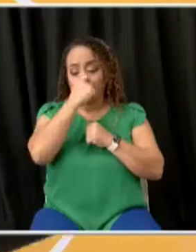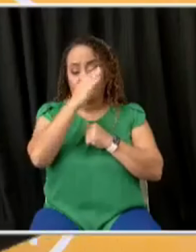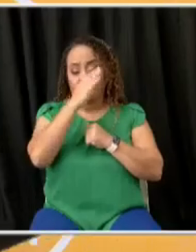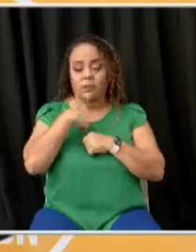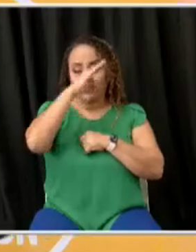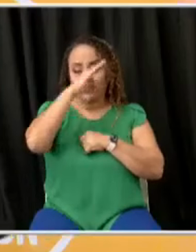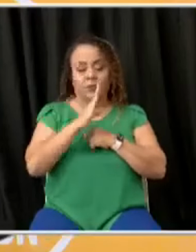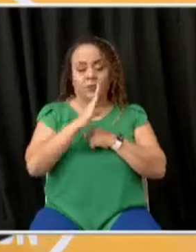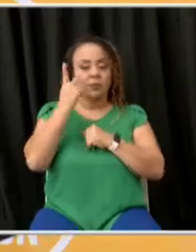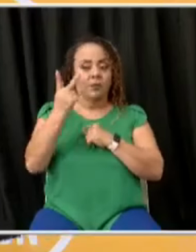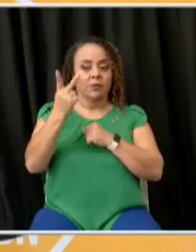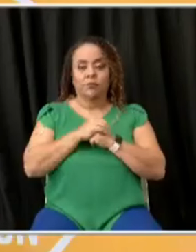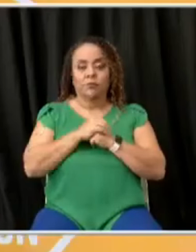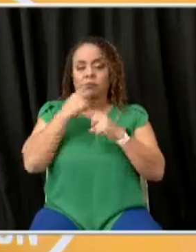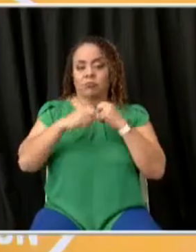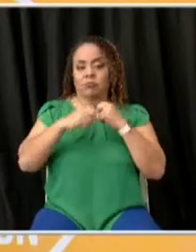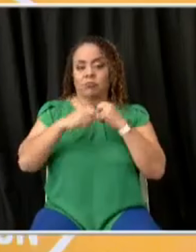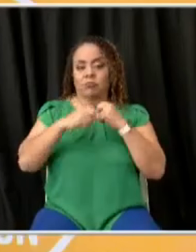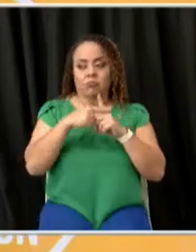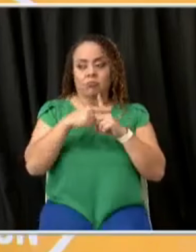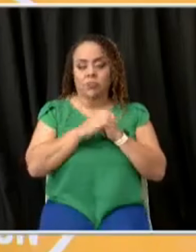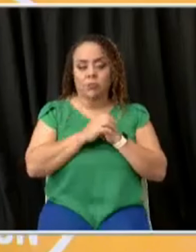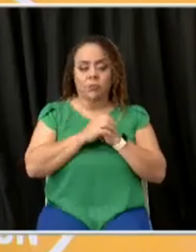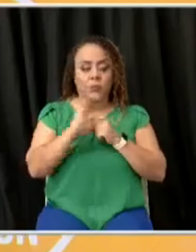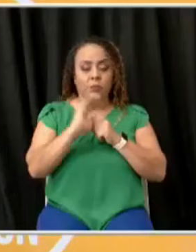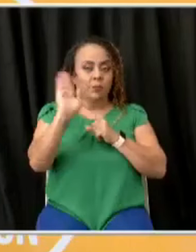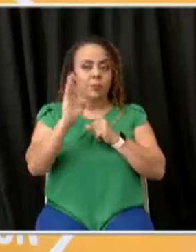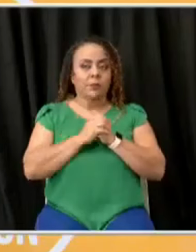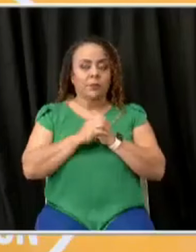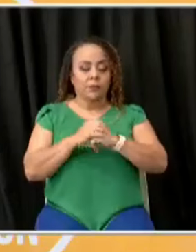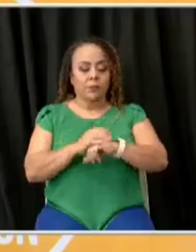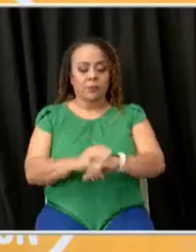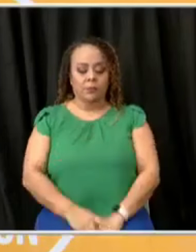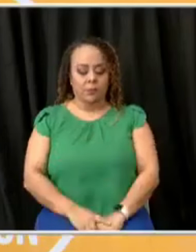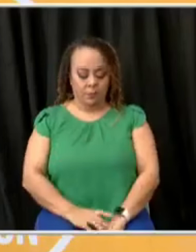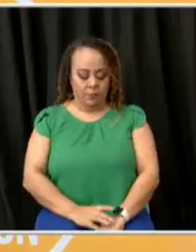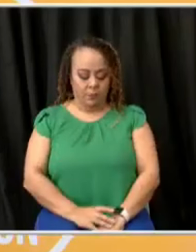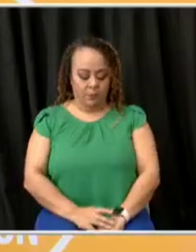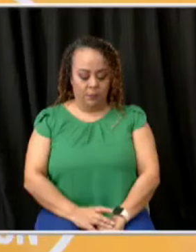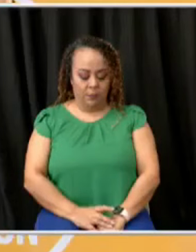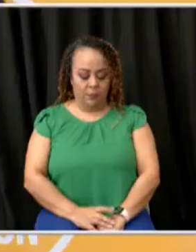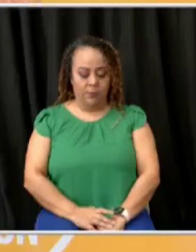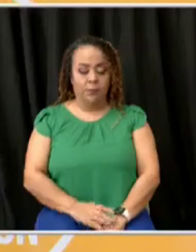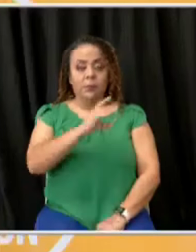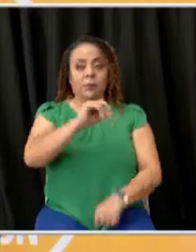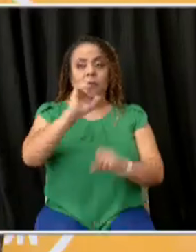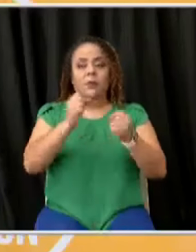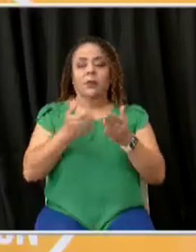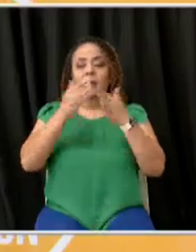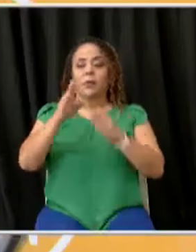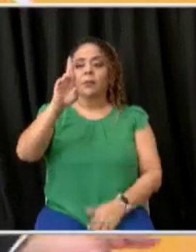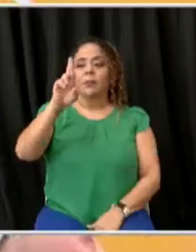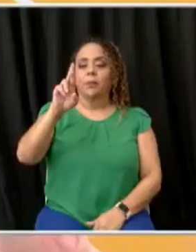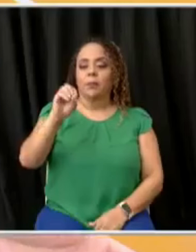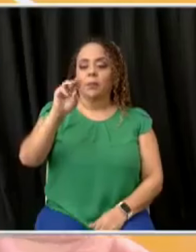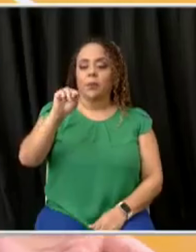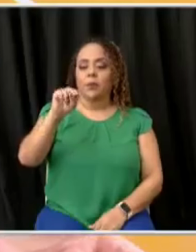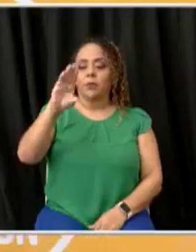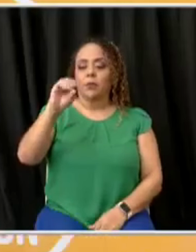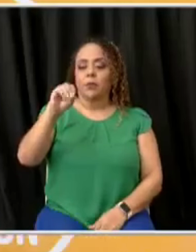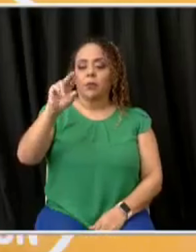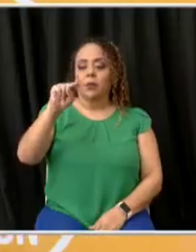cambio de temperatura, por ejemplo, hace que las bacterias que tenía en la garganta se le bajen y le pueda dar una bronconeumonía. Estoy de acuerdo.